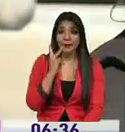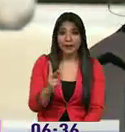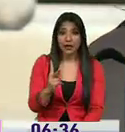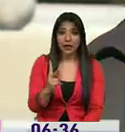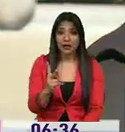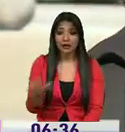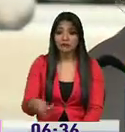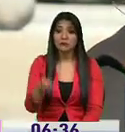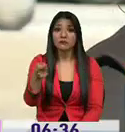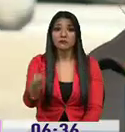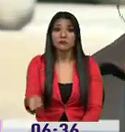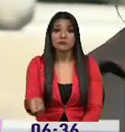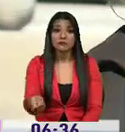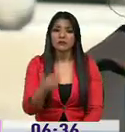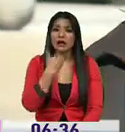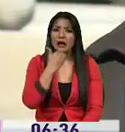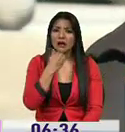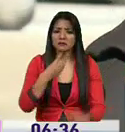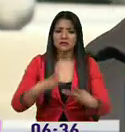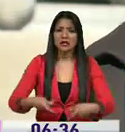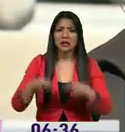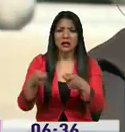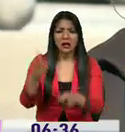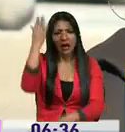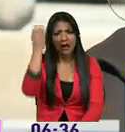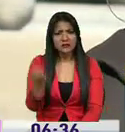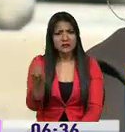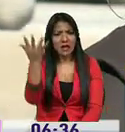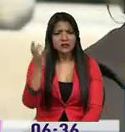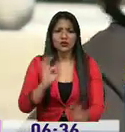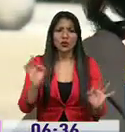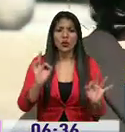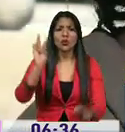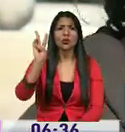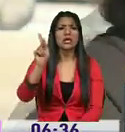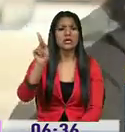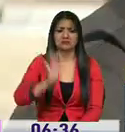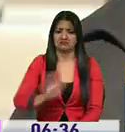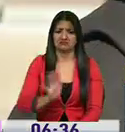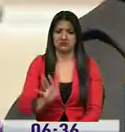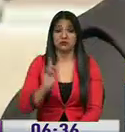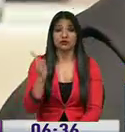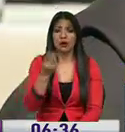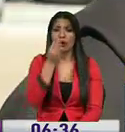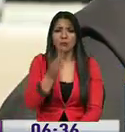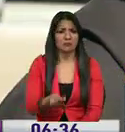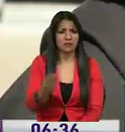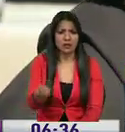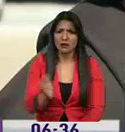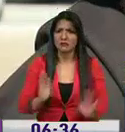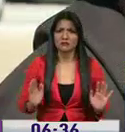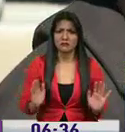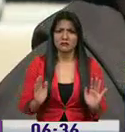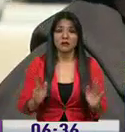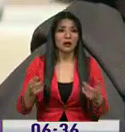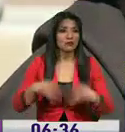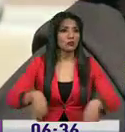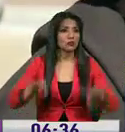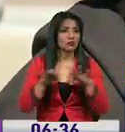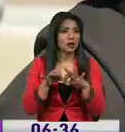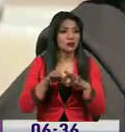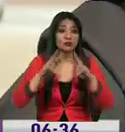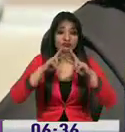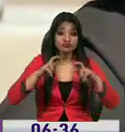hayan entregado ninguna clase de material a Julian Assange o a WikiLeaks, excepto comida. Y es importante señalar que el